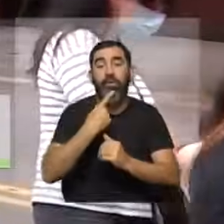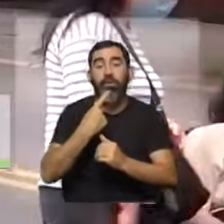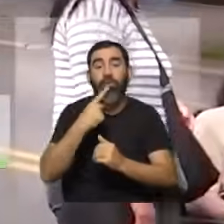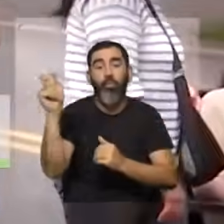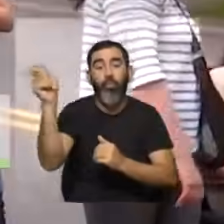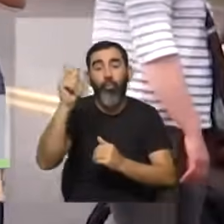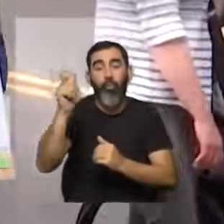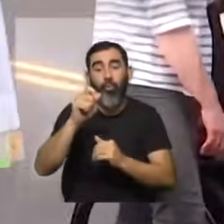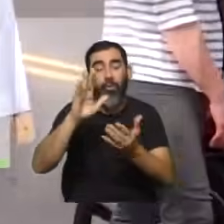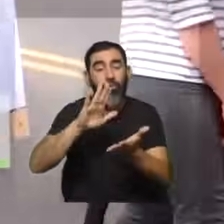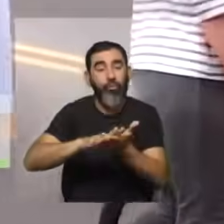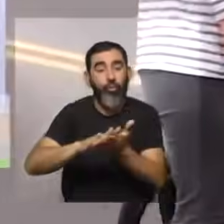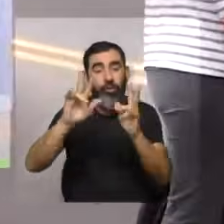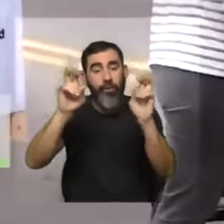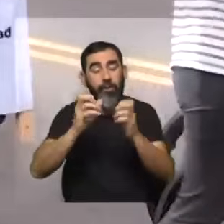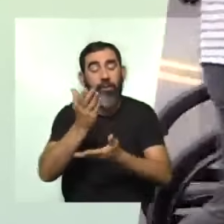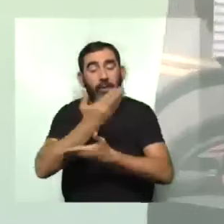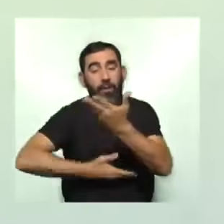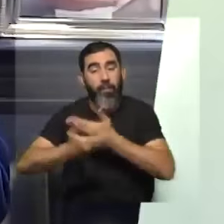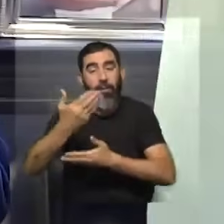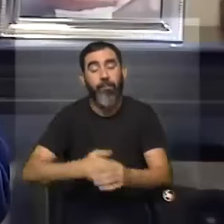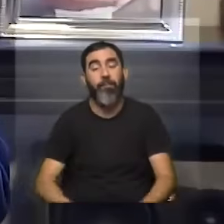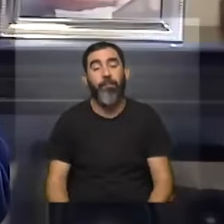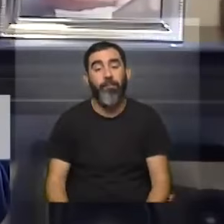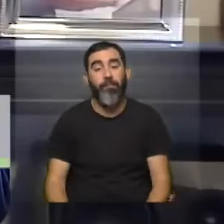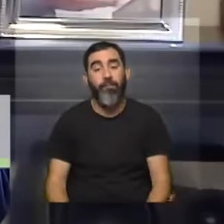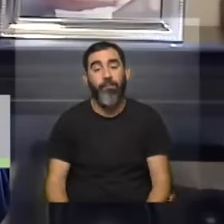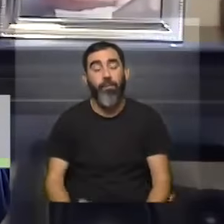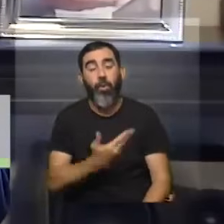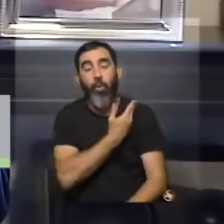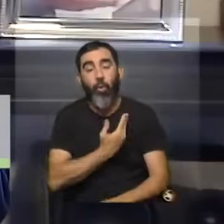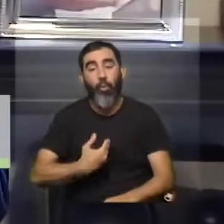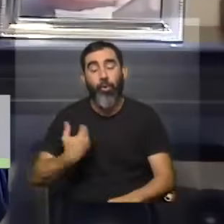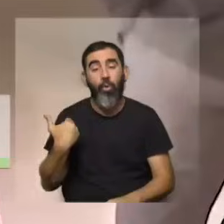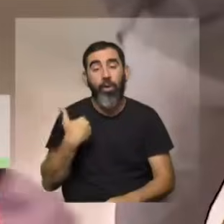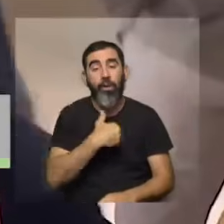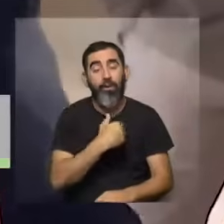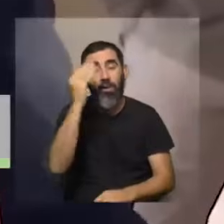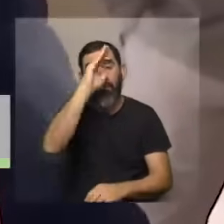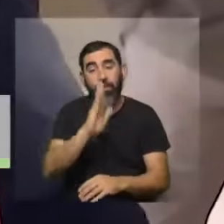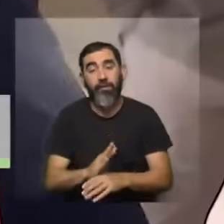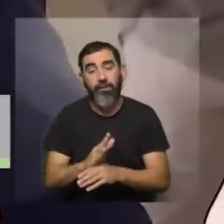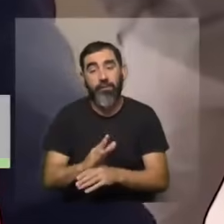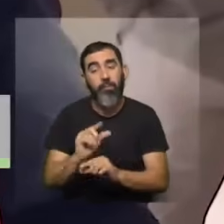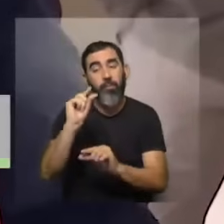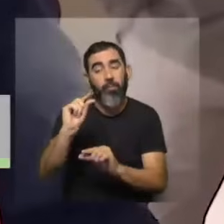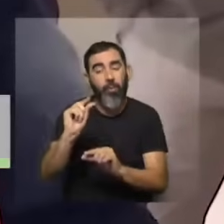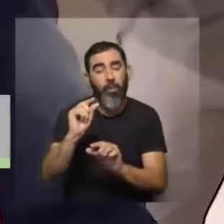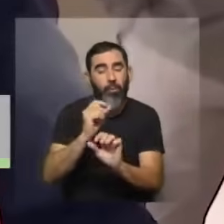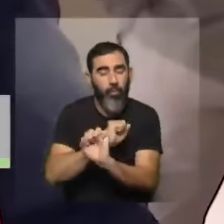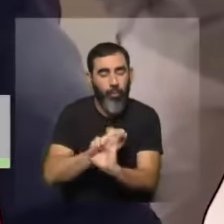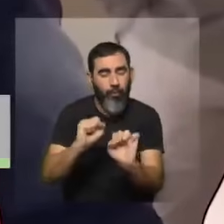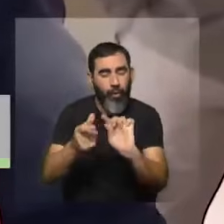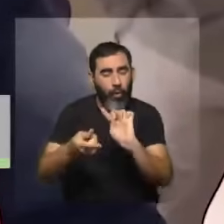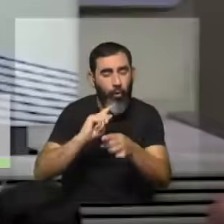políticas públicas sobre el tema. Los gobiernos de Argentina y Brasil ven poco viable que el